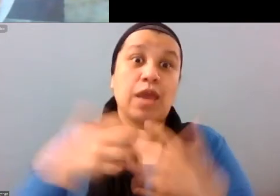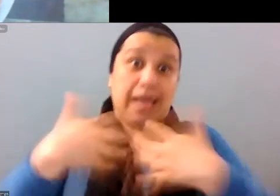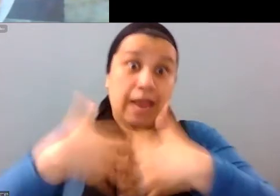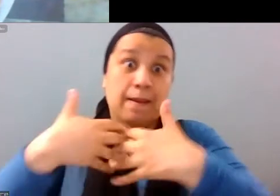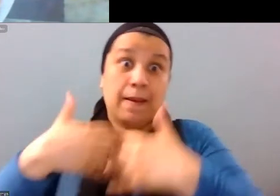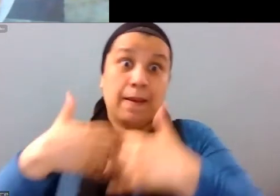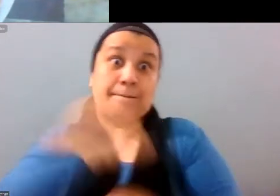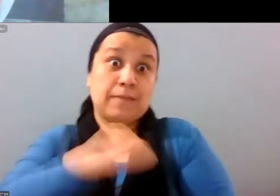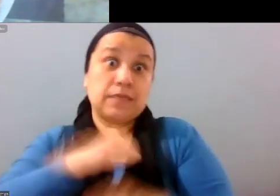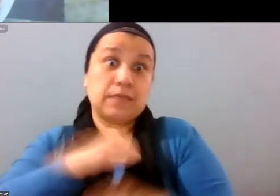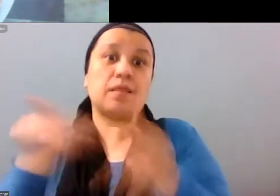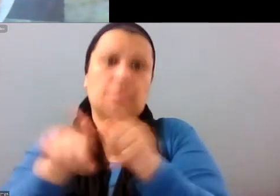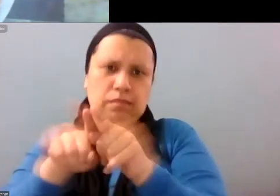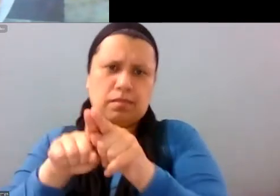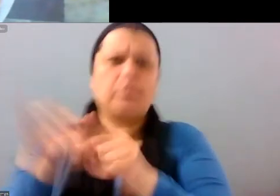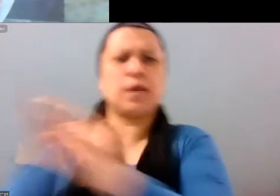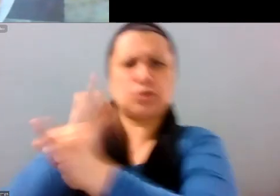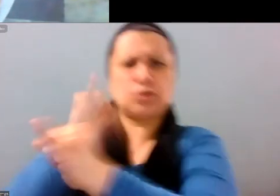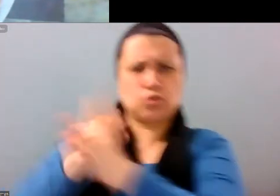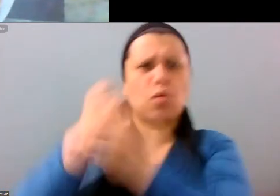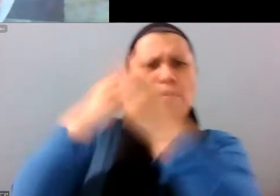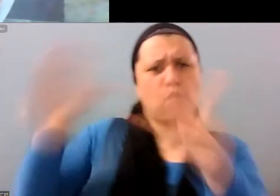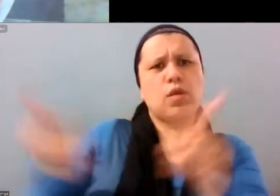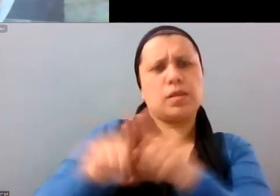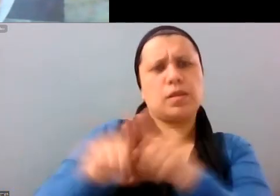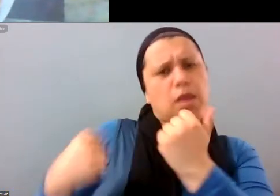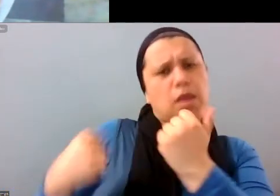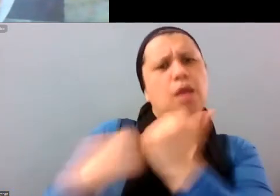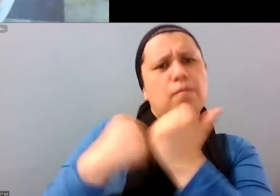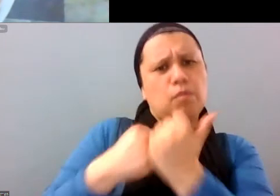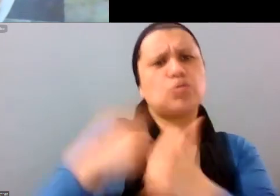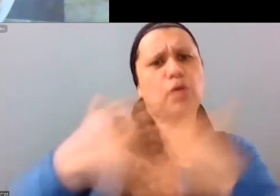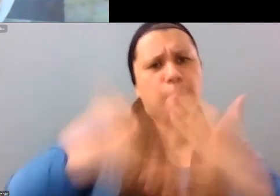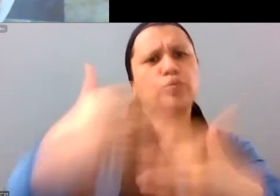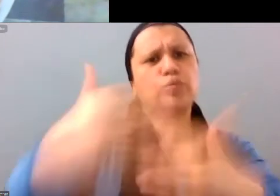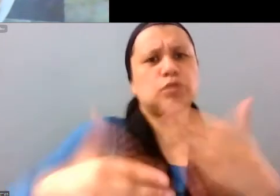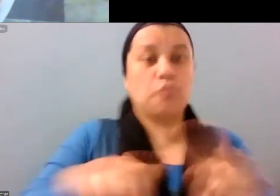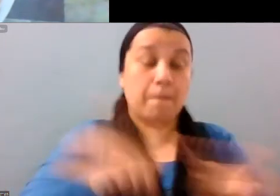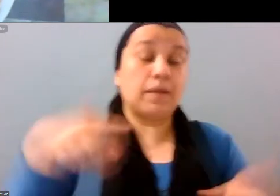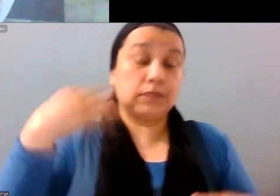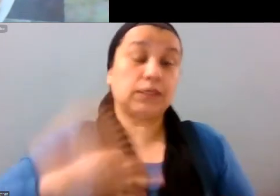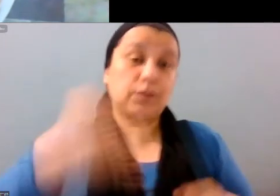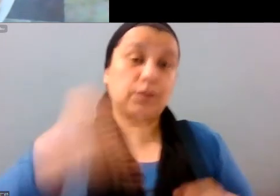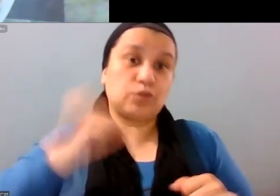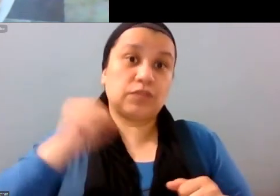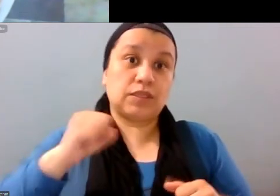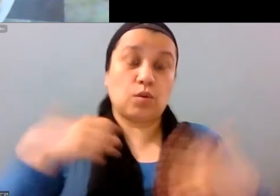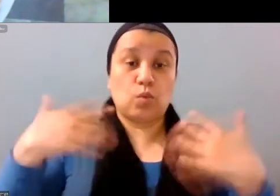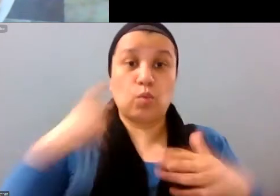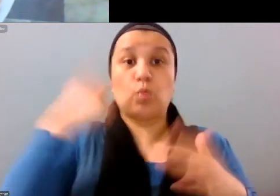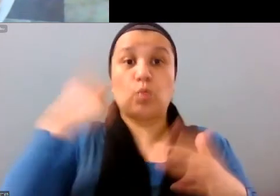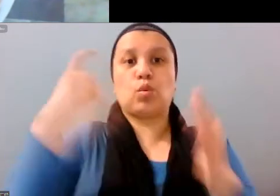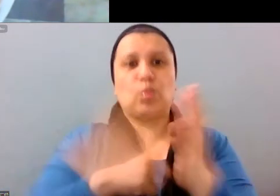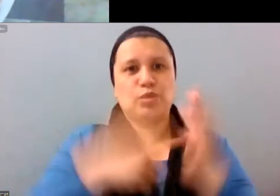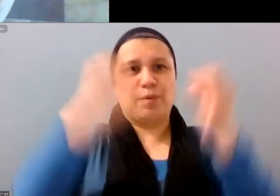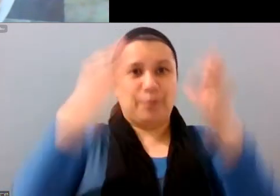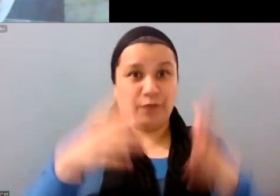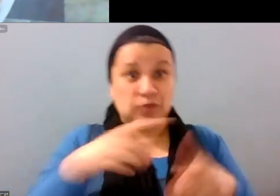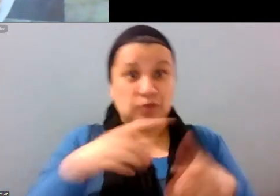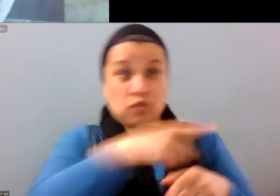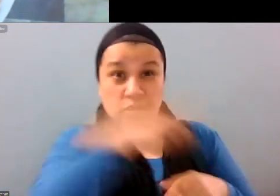públicas que nos ayudan en ese en ese proceso pero sí creo que el reconocimiento a las personas docentes que son y serán